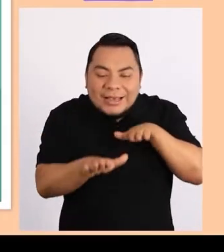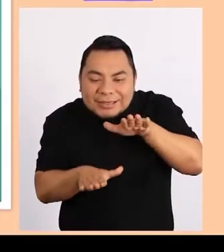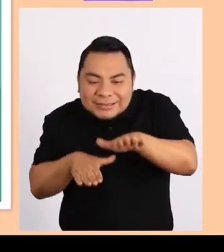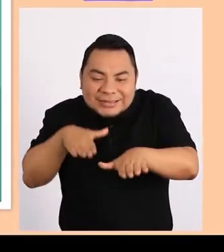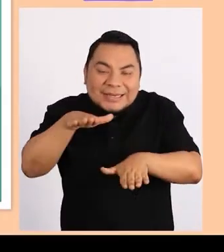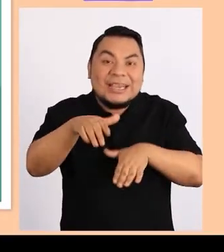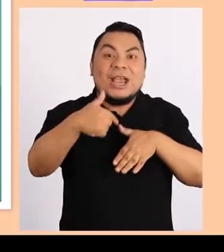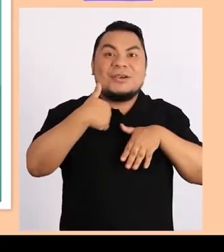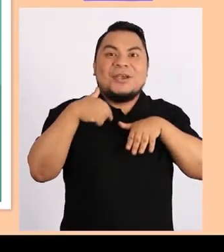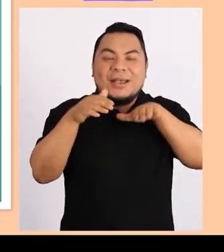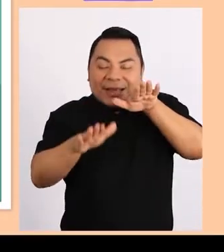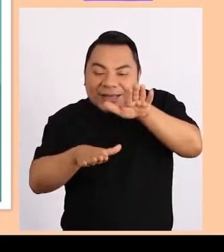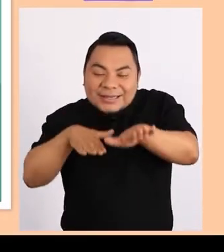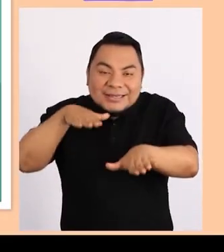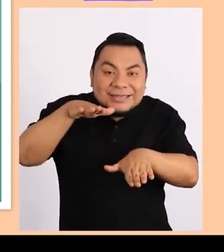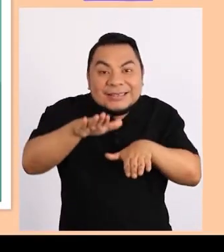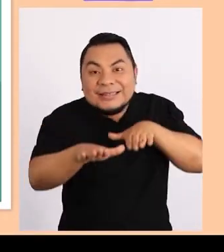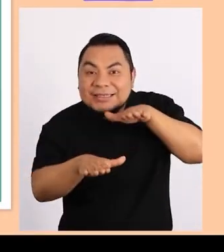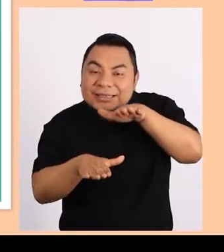Gateo, gateo,